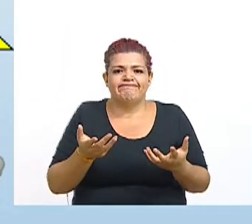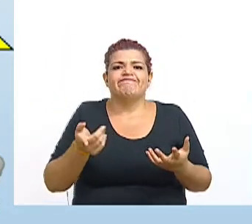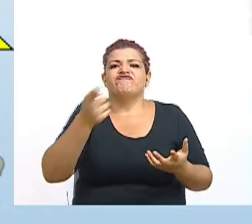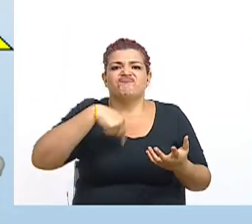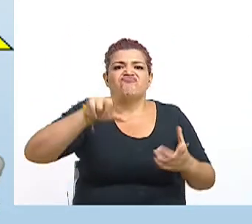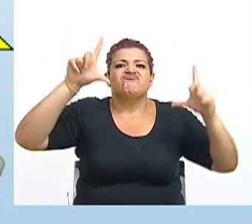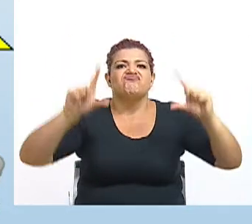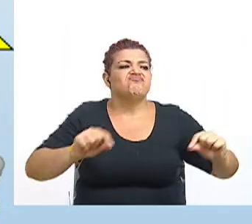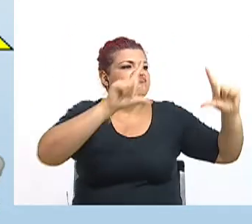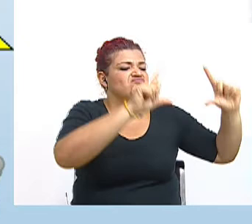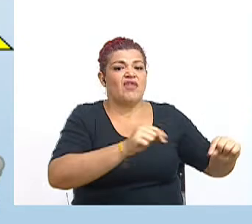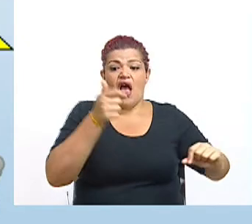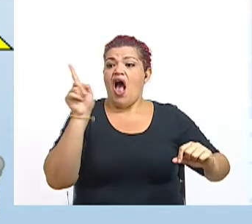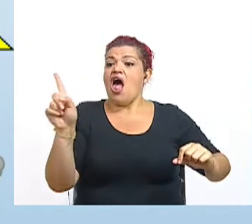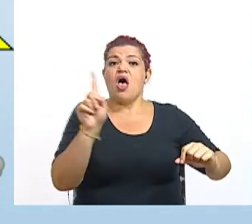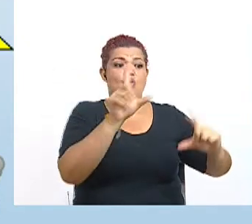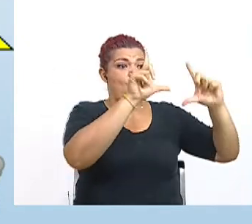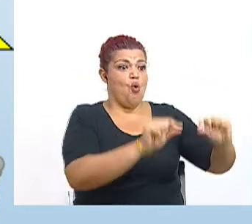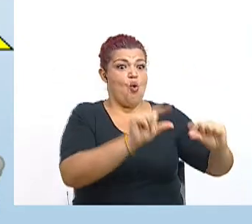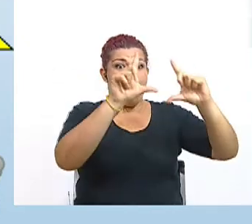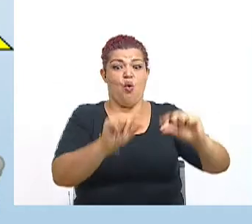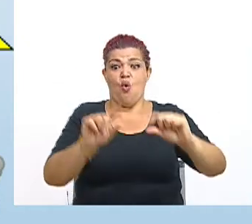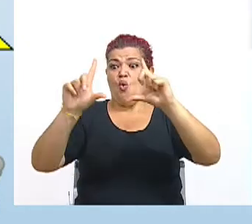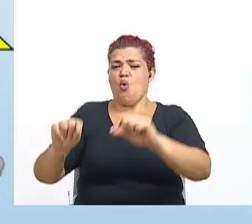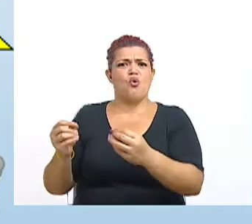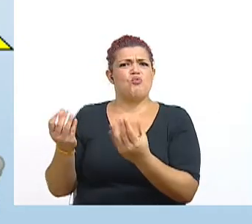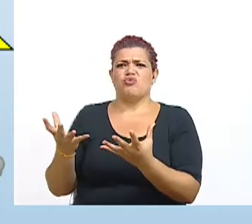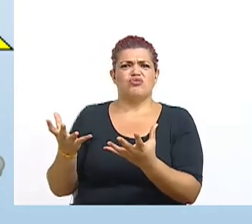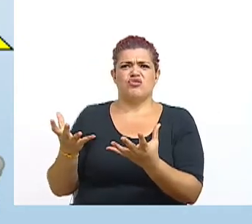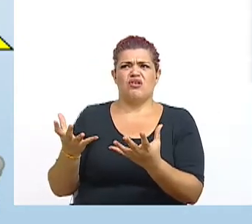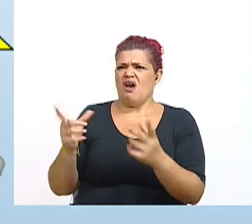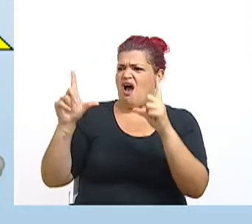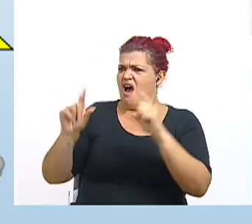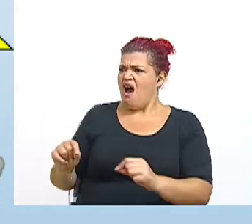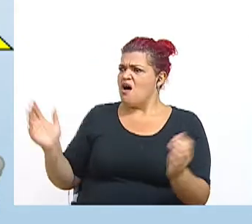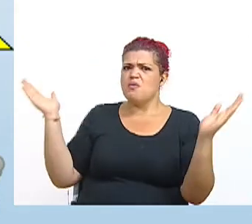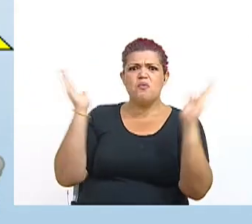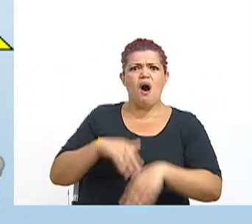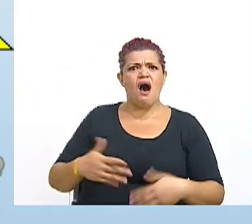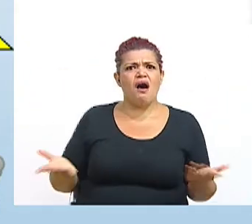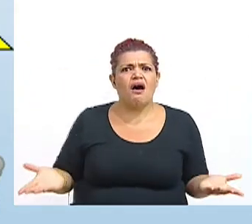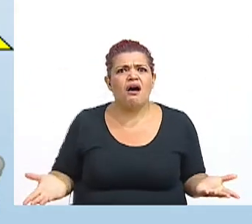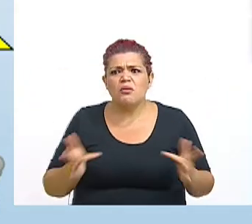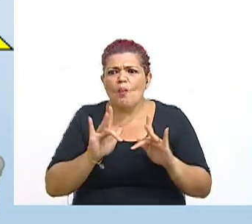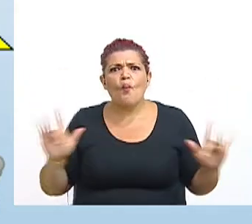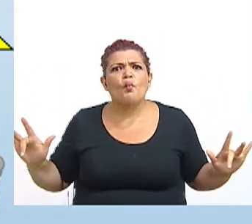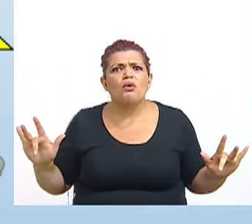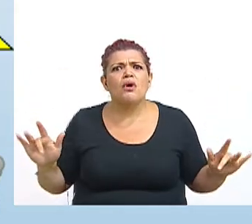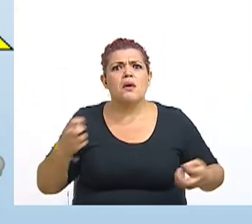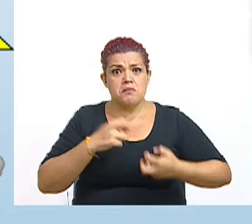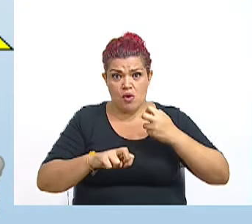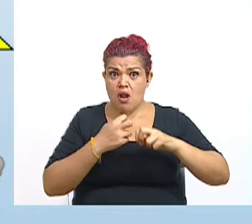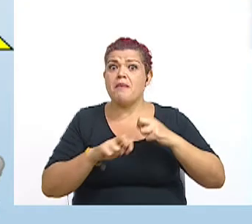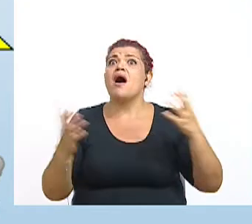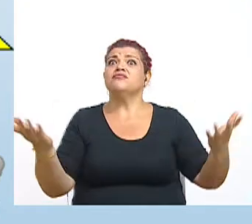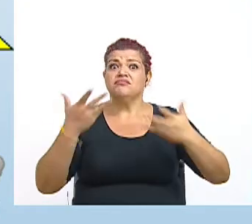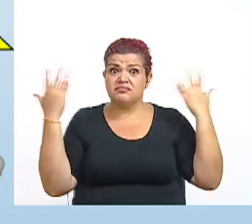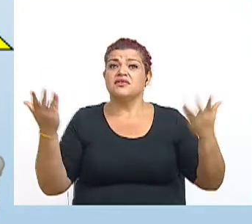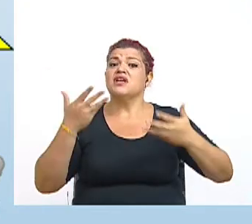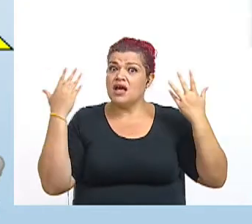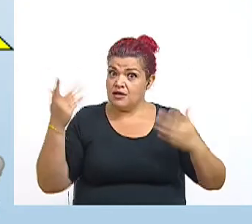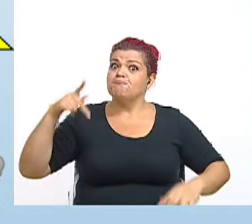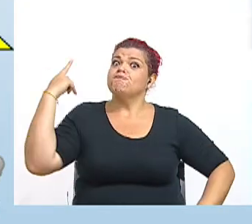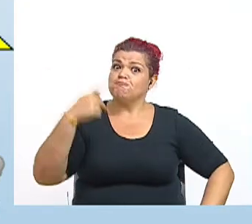nuestro país. No hay una reserva, hay un déficit, hay un problema ambiental grave que nos afecta a